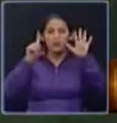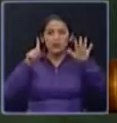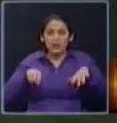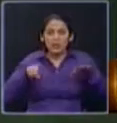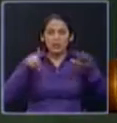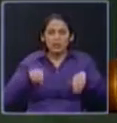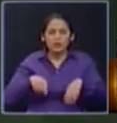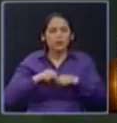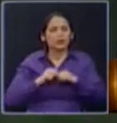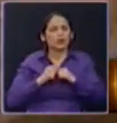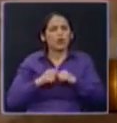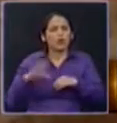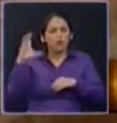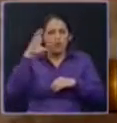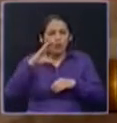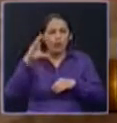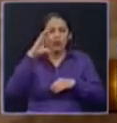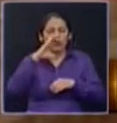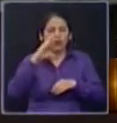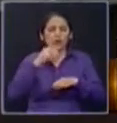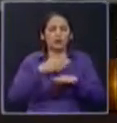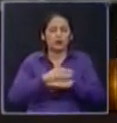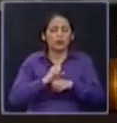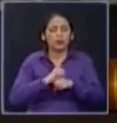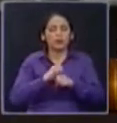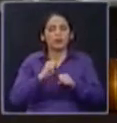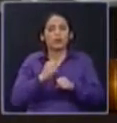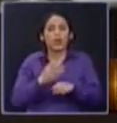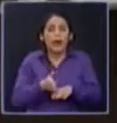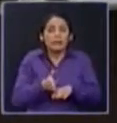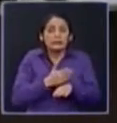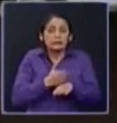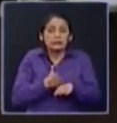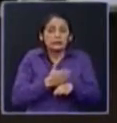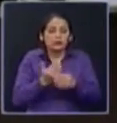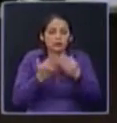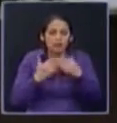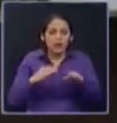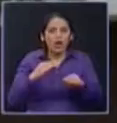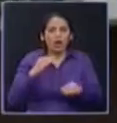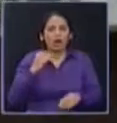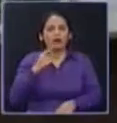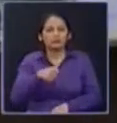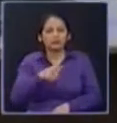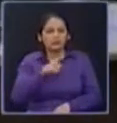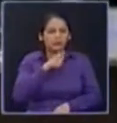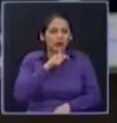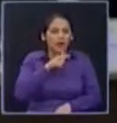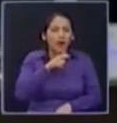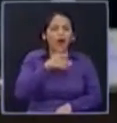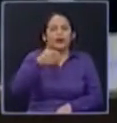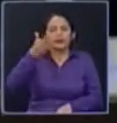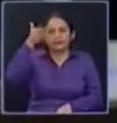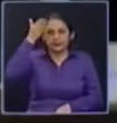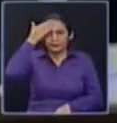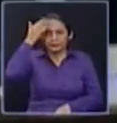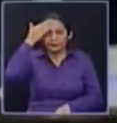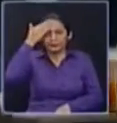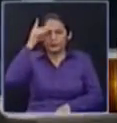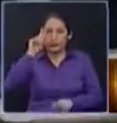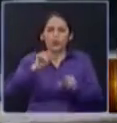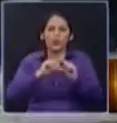operativo ocurrido en recientes horas. Hemos desarticulado una presunta banda que se